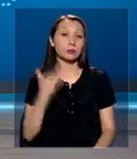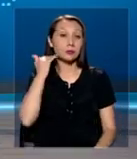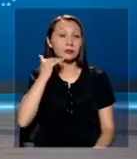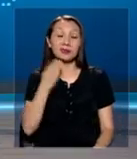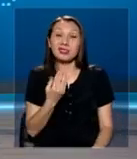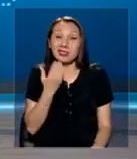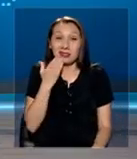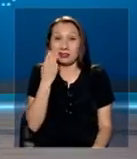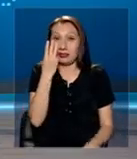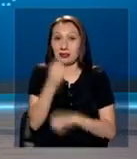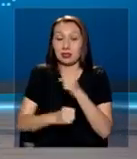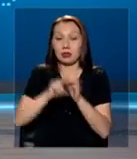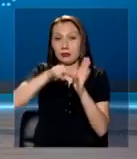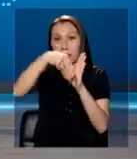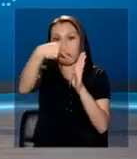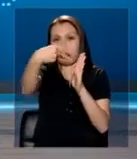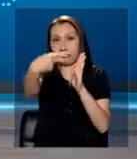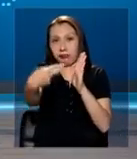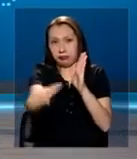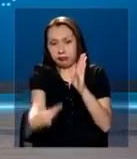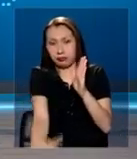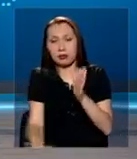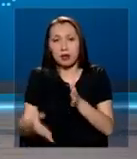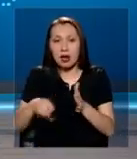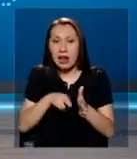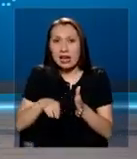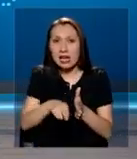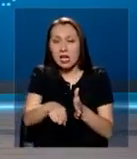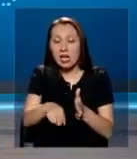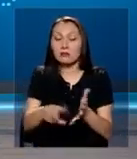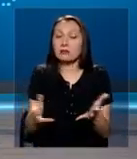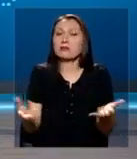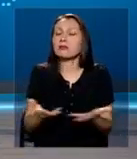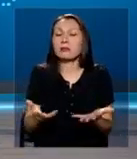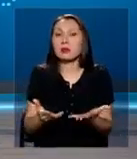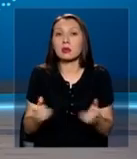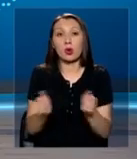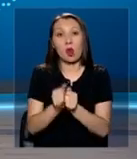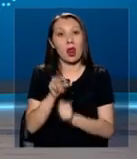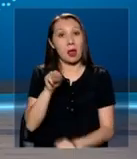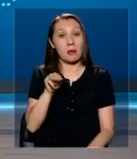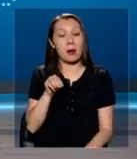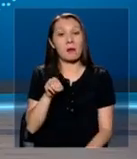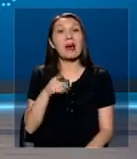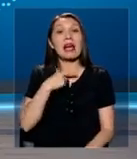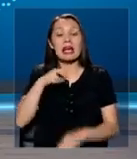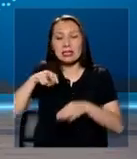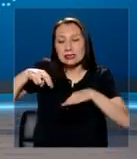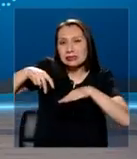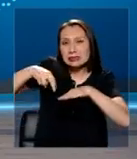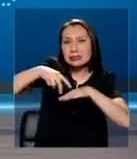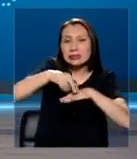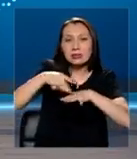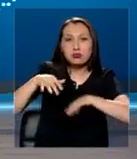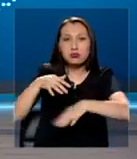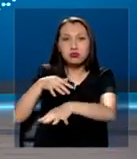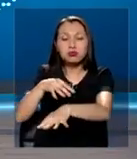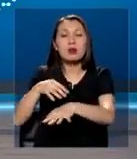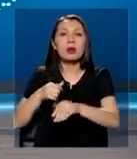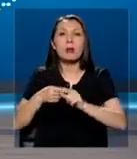De casi 3 años cayó desde una gran altura el caudal de un río. Todo esto ocurrió cuando junto a su madre intentaban cruzarlo para llegar hasta una